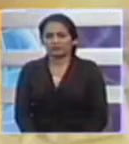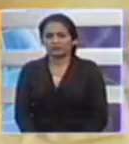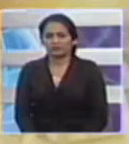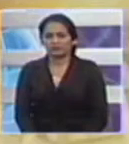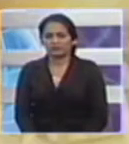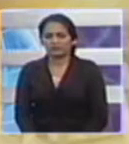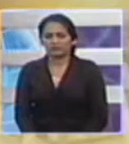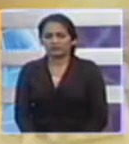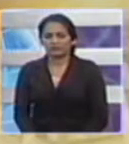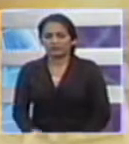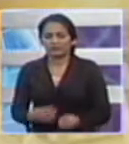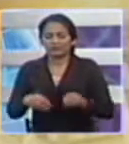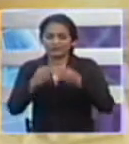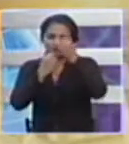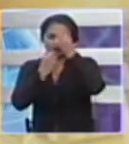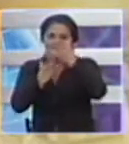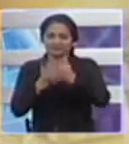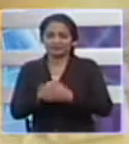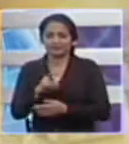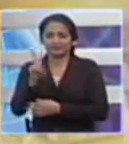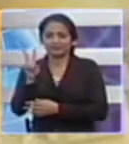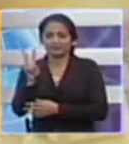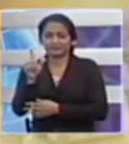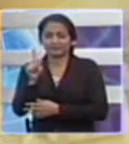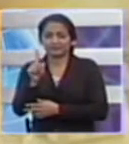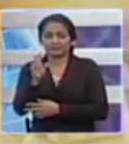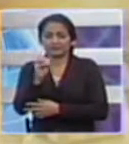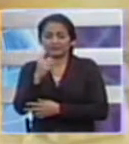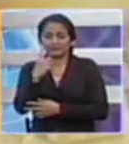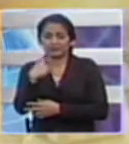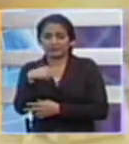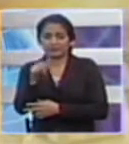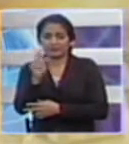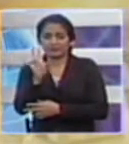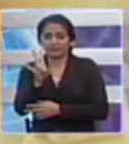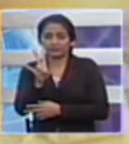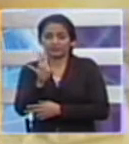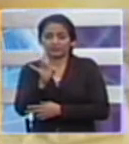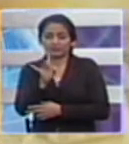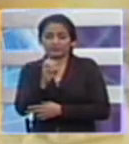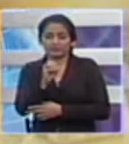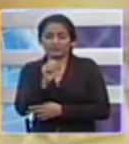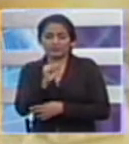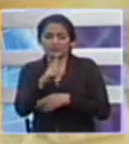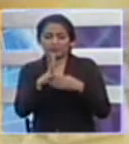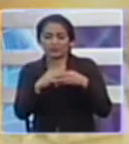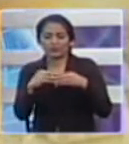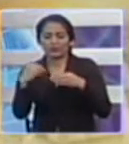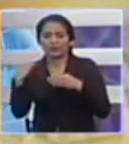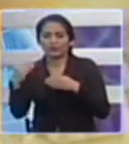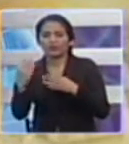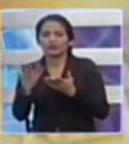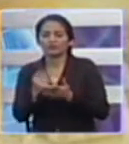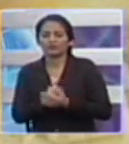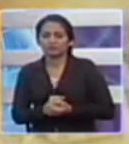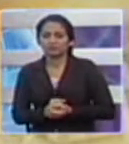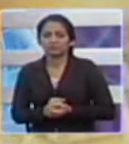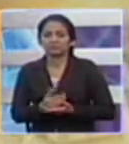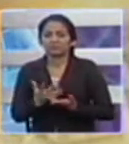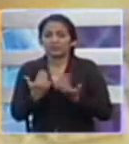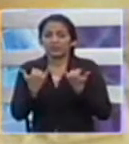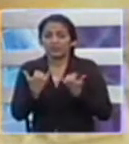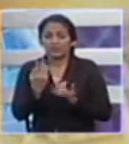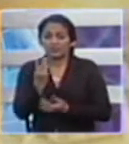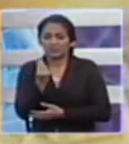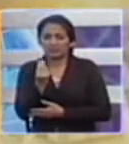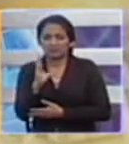noticias, 210 millones 780 mil dólares. Ese es el presupuesto que el Consejo Cantonal de Cuenca aprobó para el